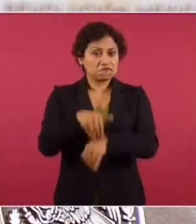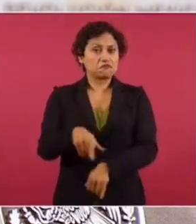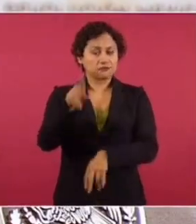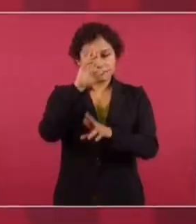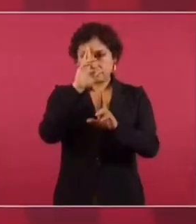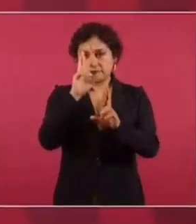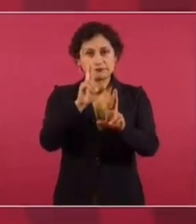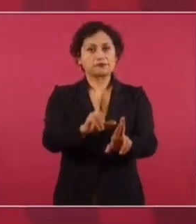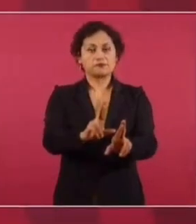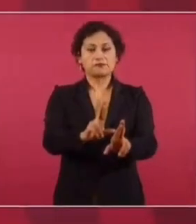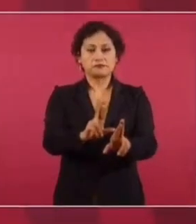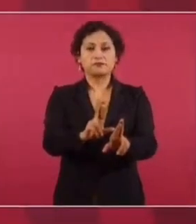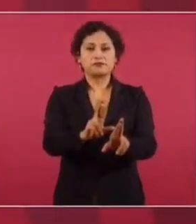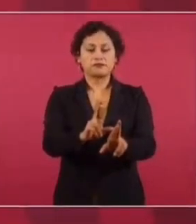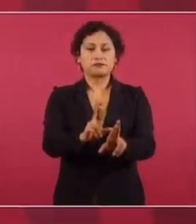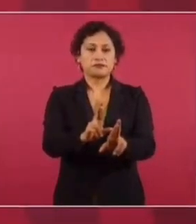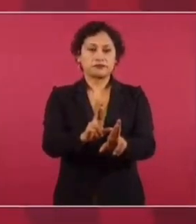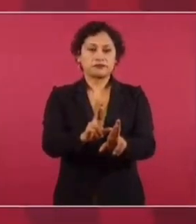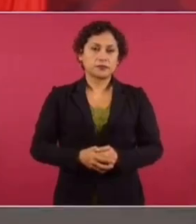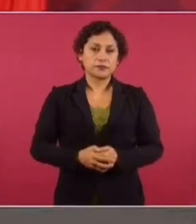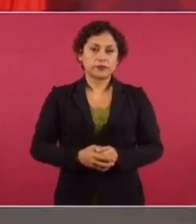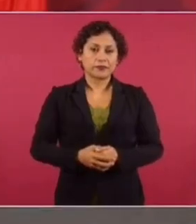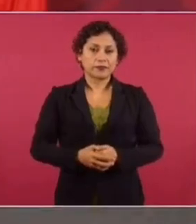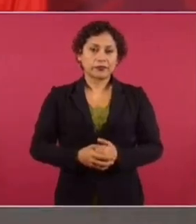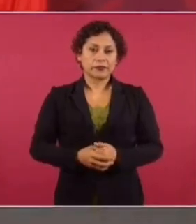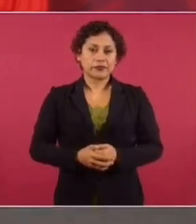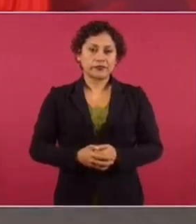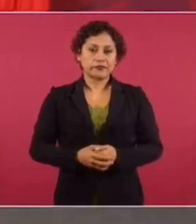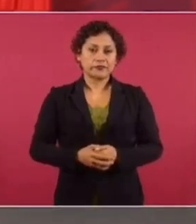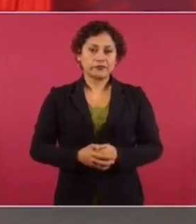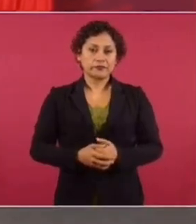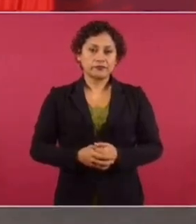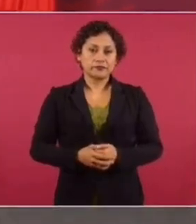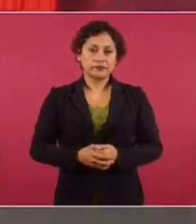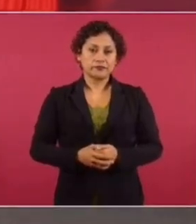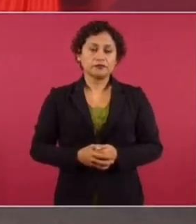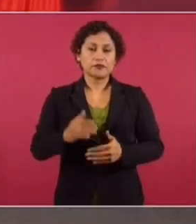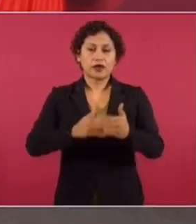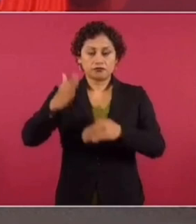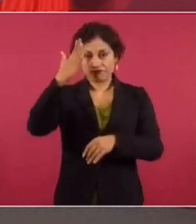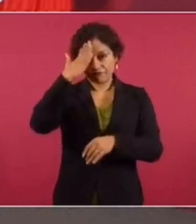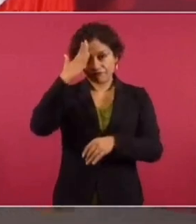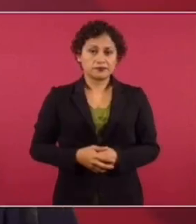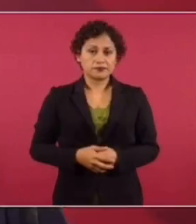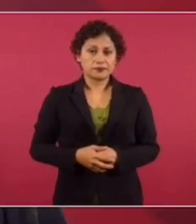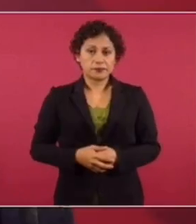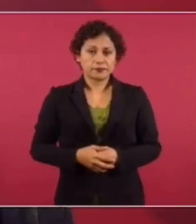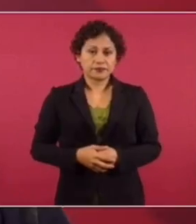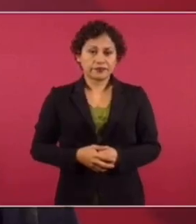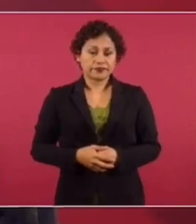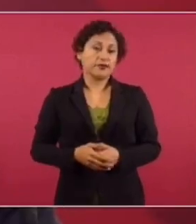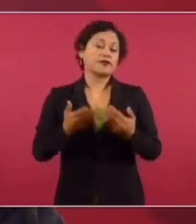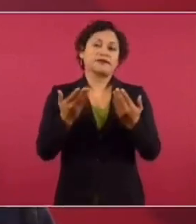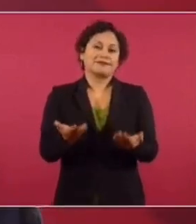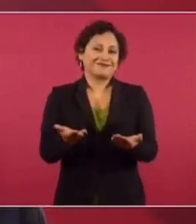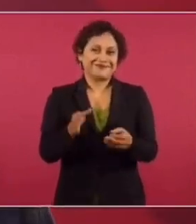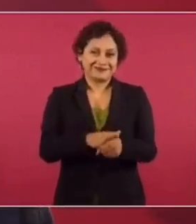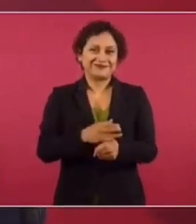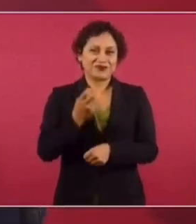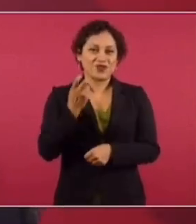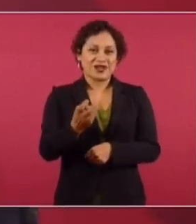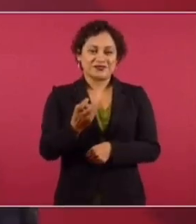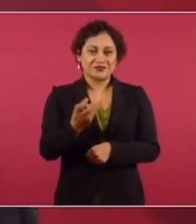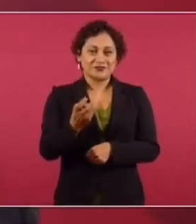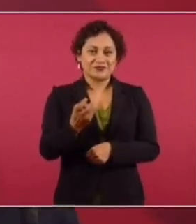respetuoso de las decisiones que toma el comandante supremo de las Fuerzas Armadas. Entonces, han querido